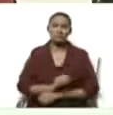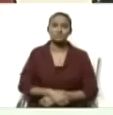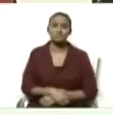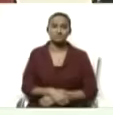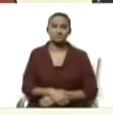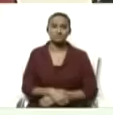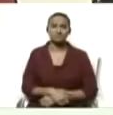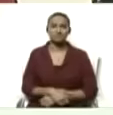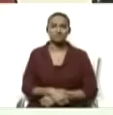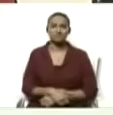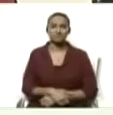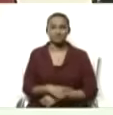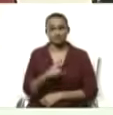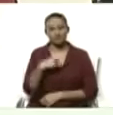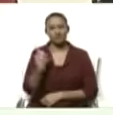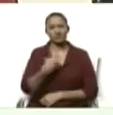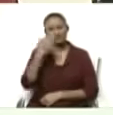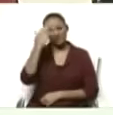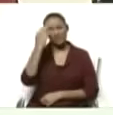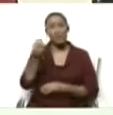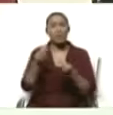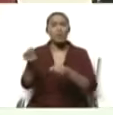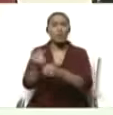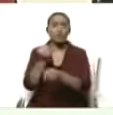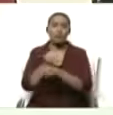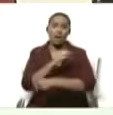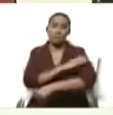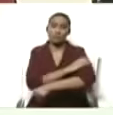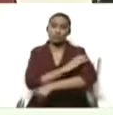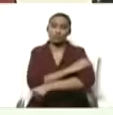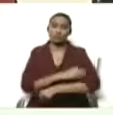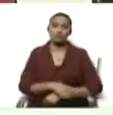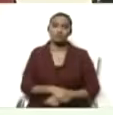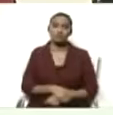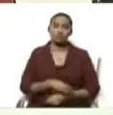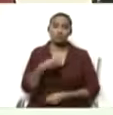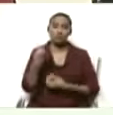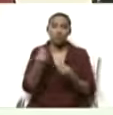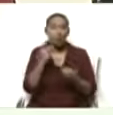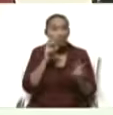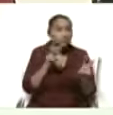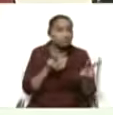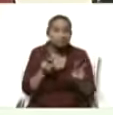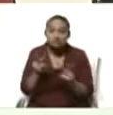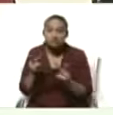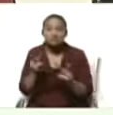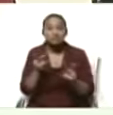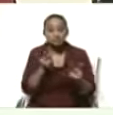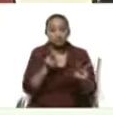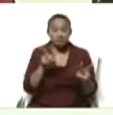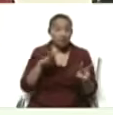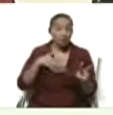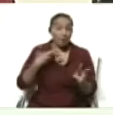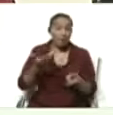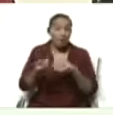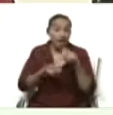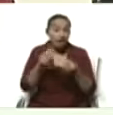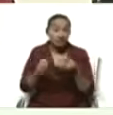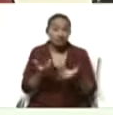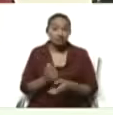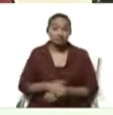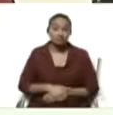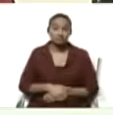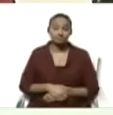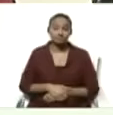derecha Nosotros sabemos cómo actúa la derecha Nosotros sabemos de lo que son capaces el pueblo de